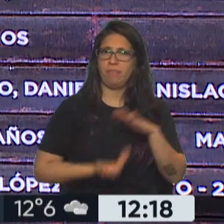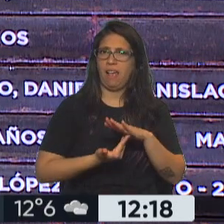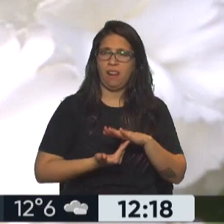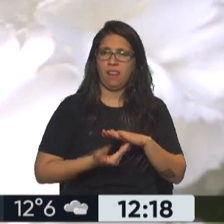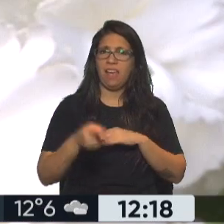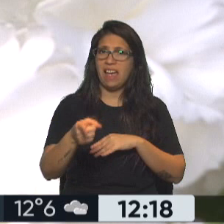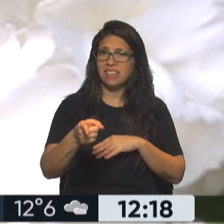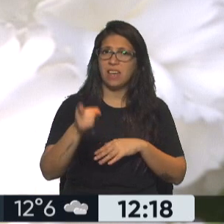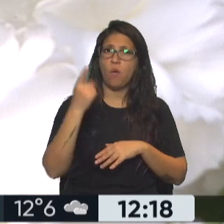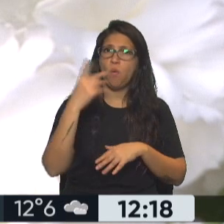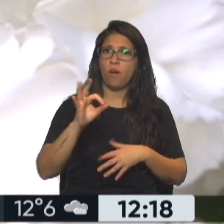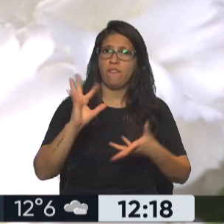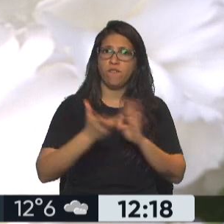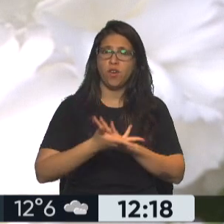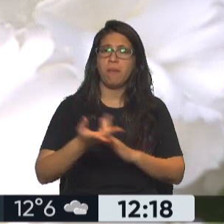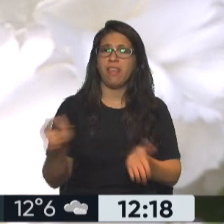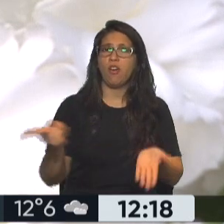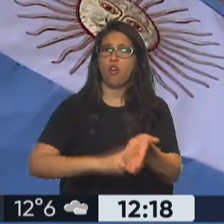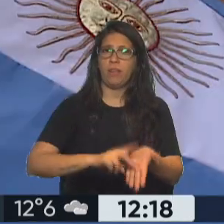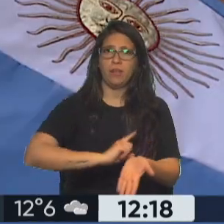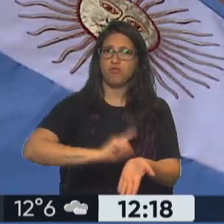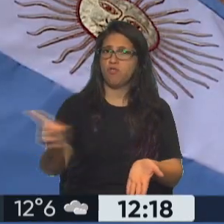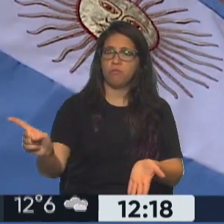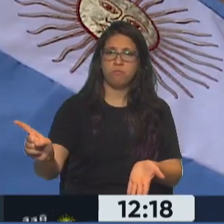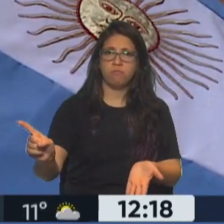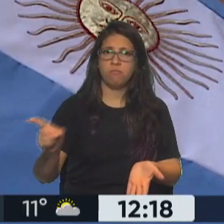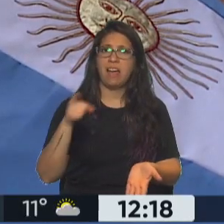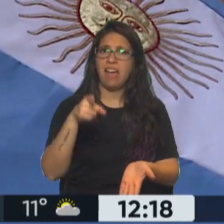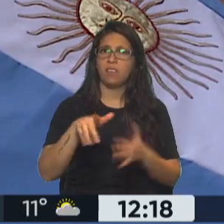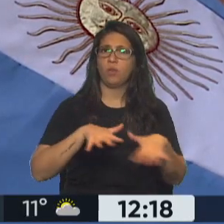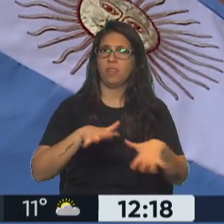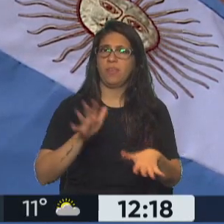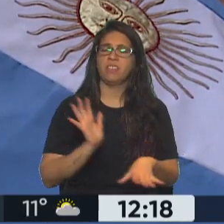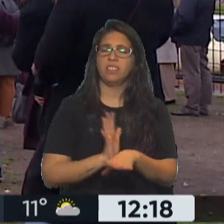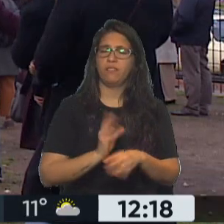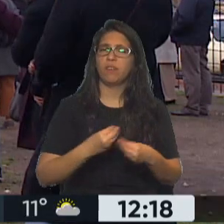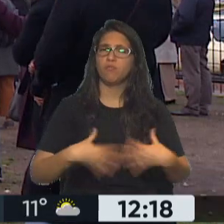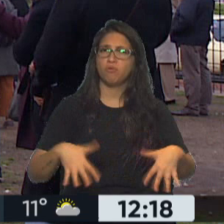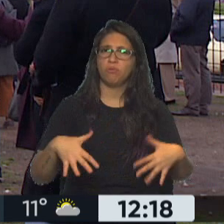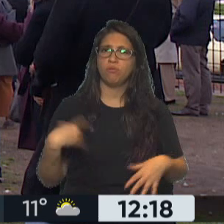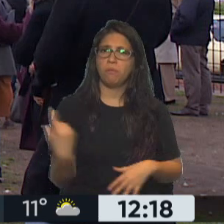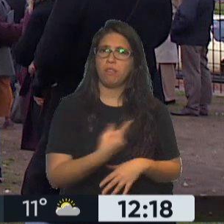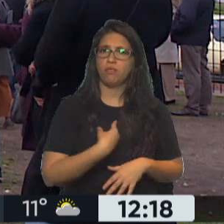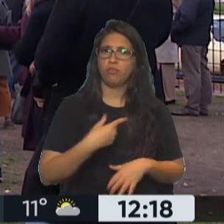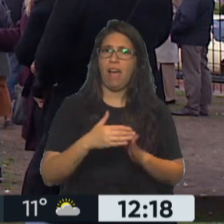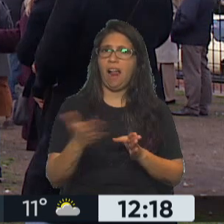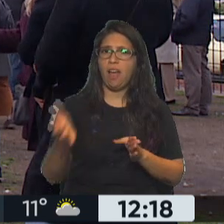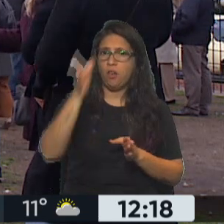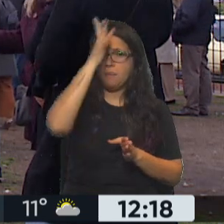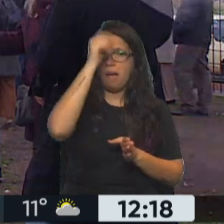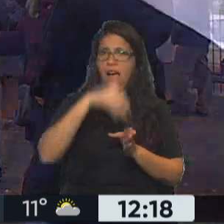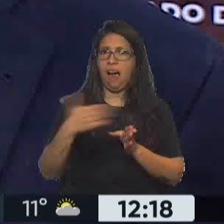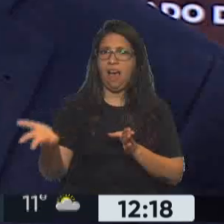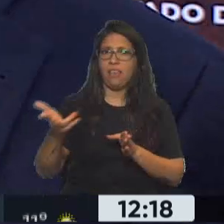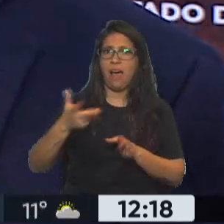única manera de tener garantía de no repetición. Para nosotros esta es una actividad muy significativa, que sea al costado de la embajada en la